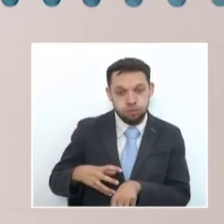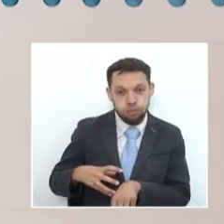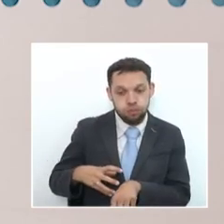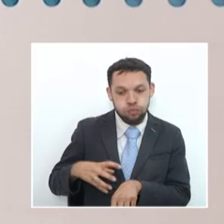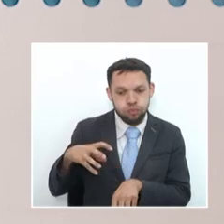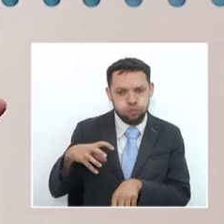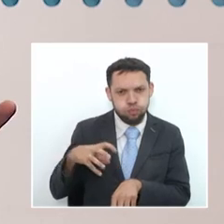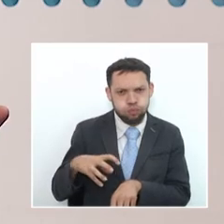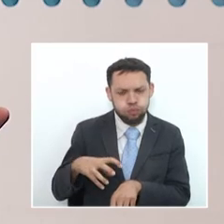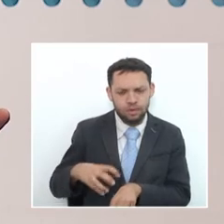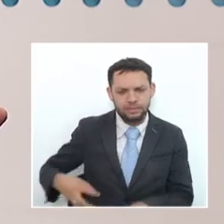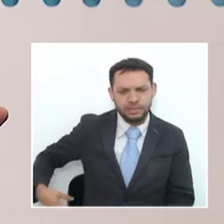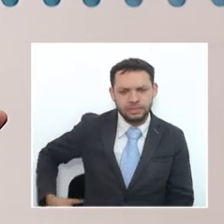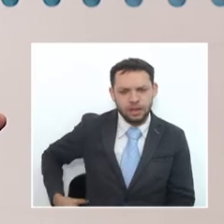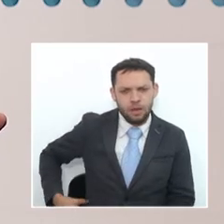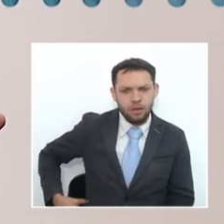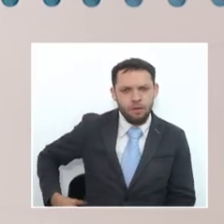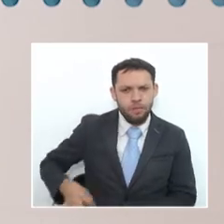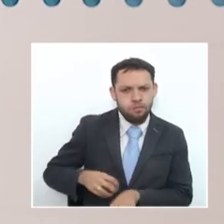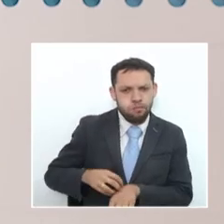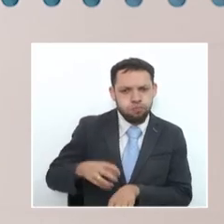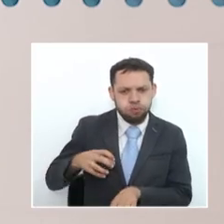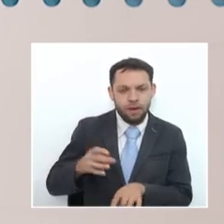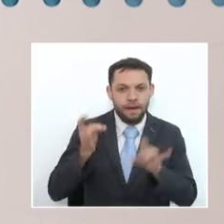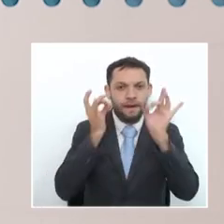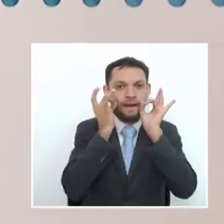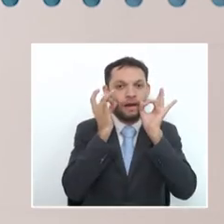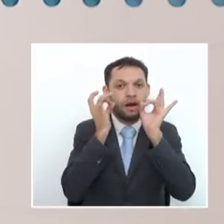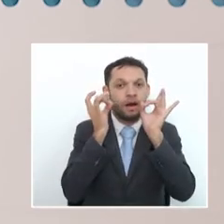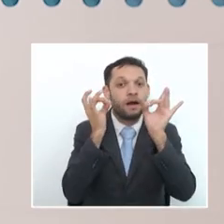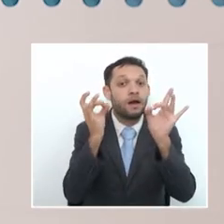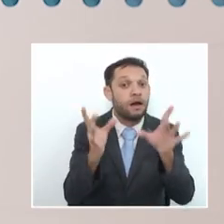hidronefrosis, gravísimo, muy grave.